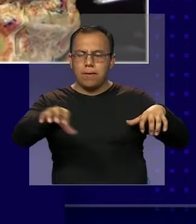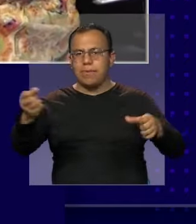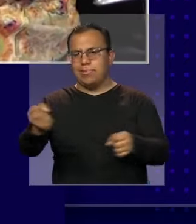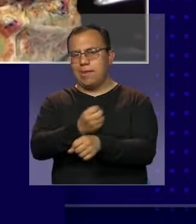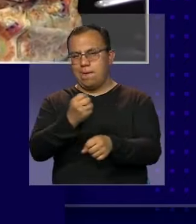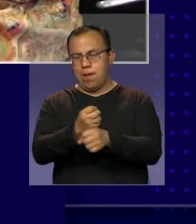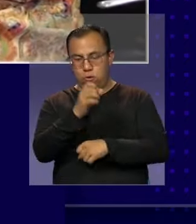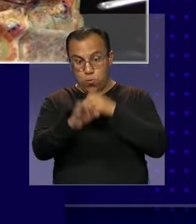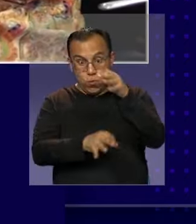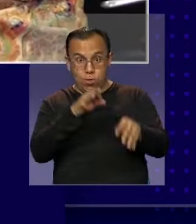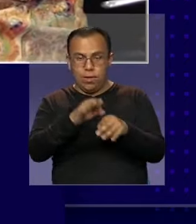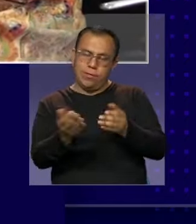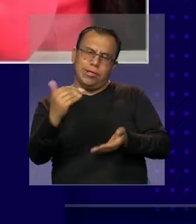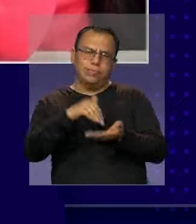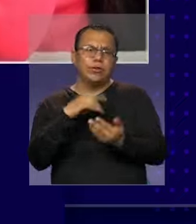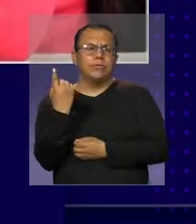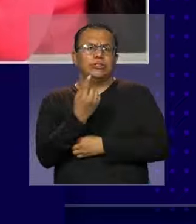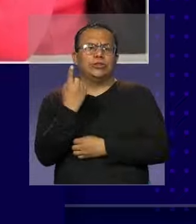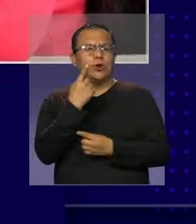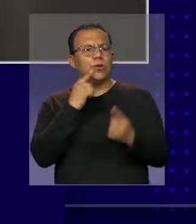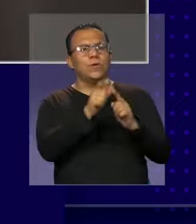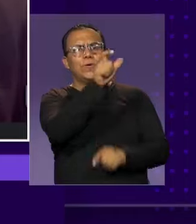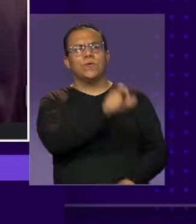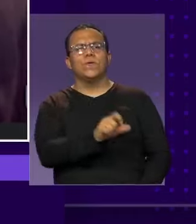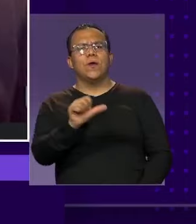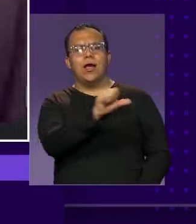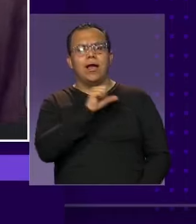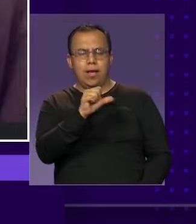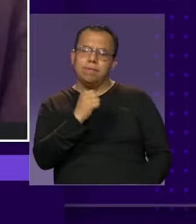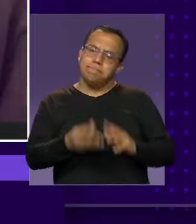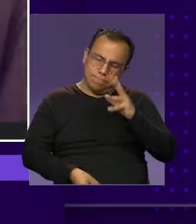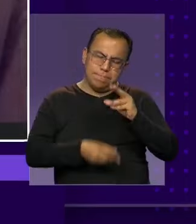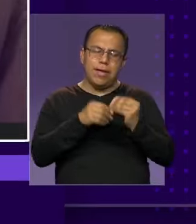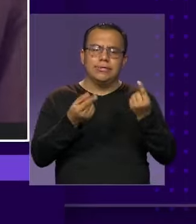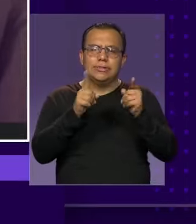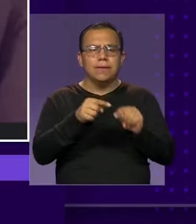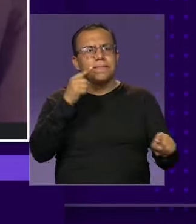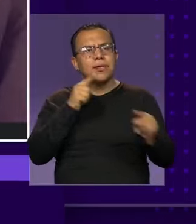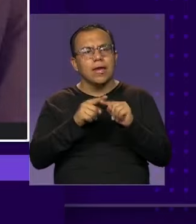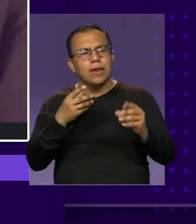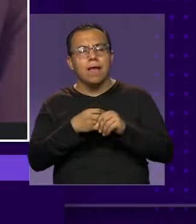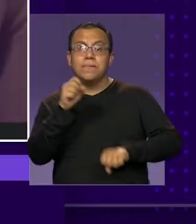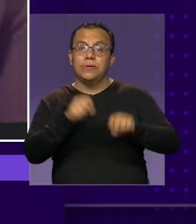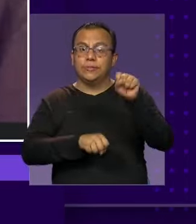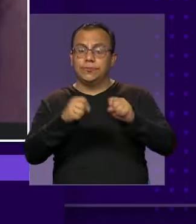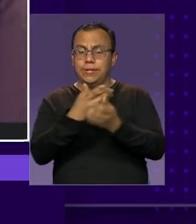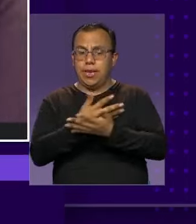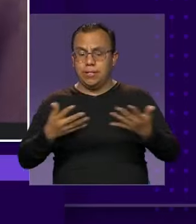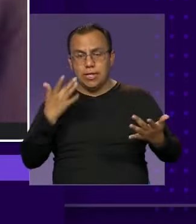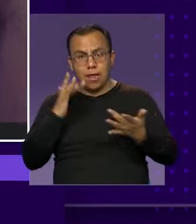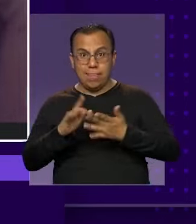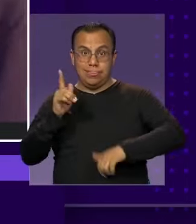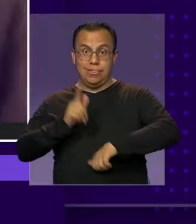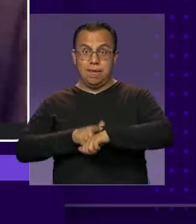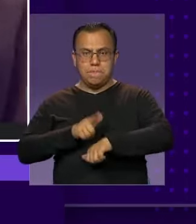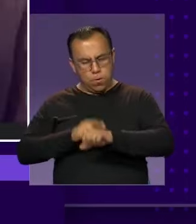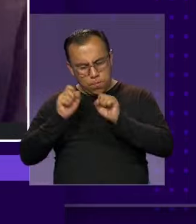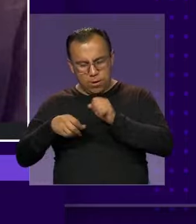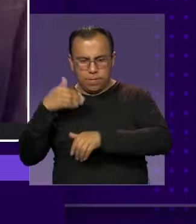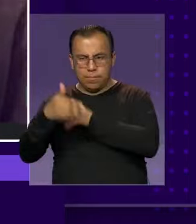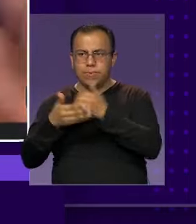cuidado, para que no recaigan únicamente en las mujeres, y que además les permiten y les habiliten ese tiempo para